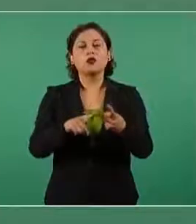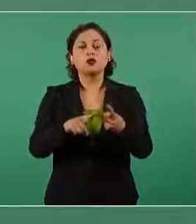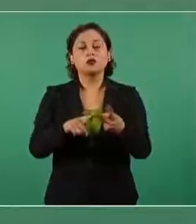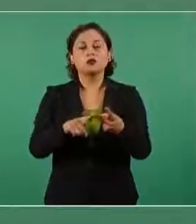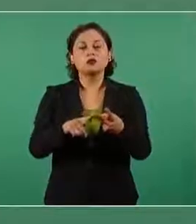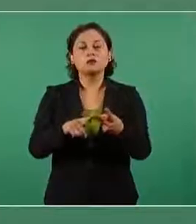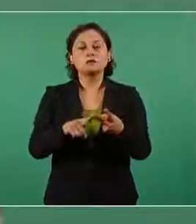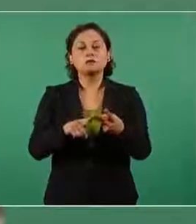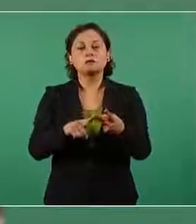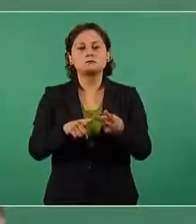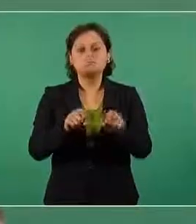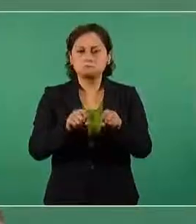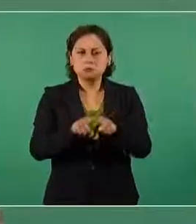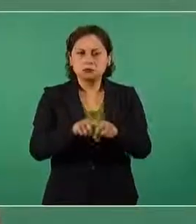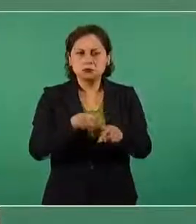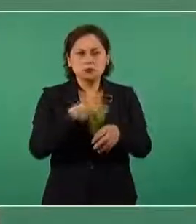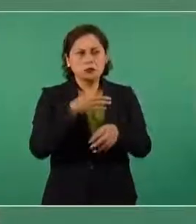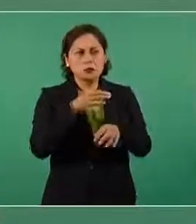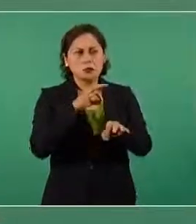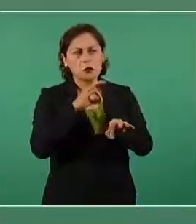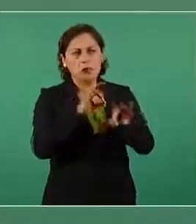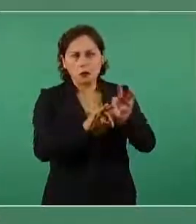con acciones